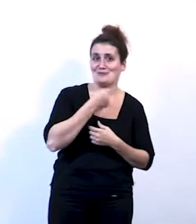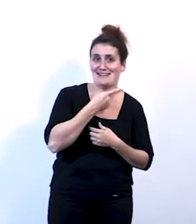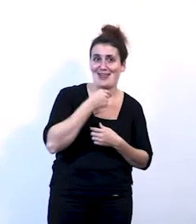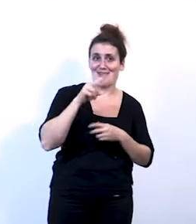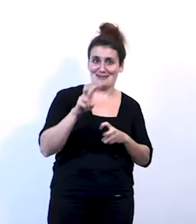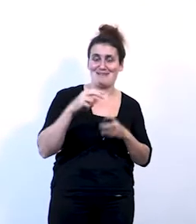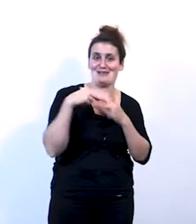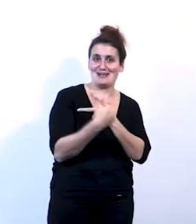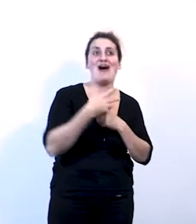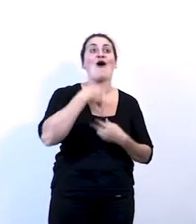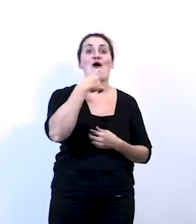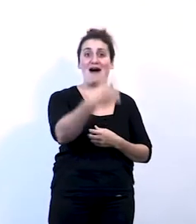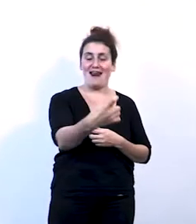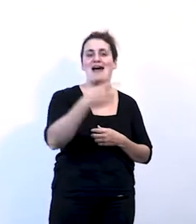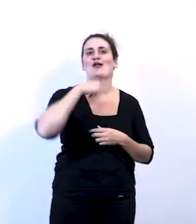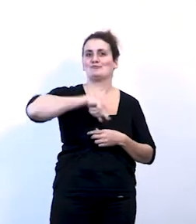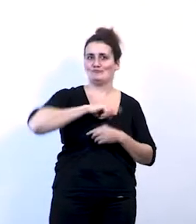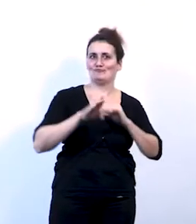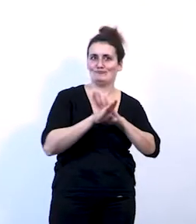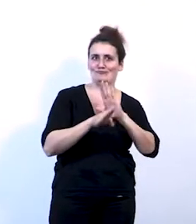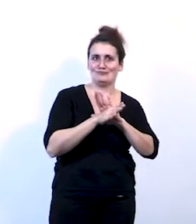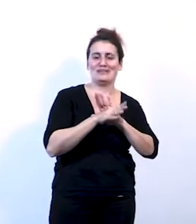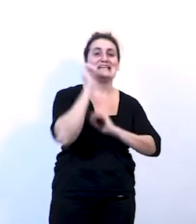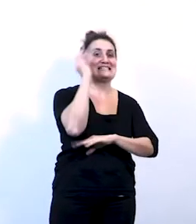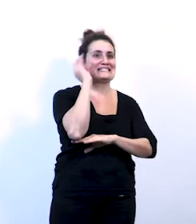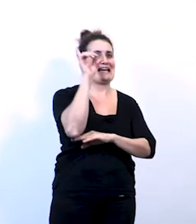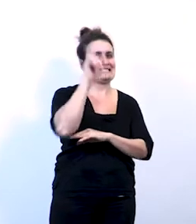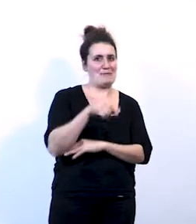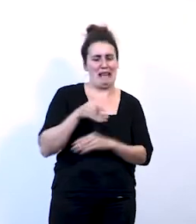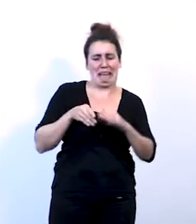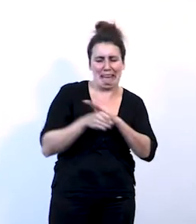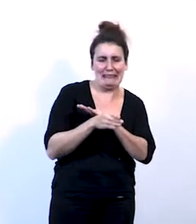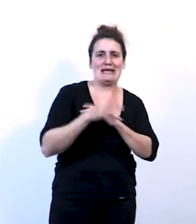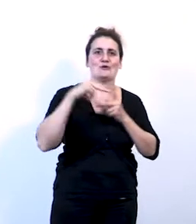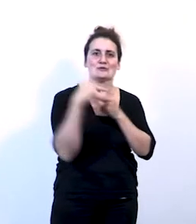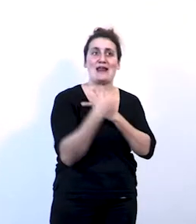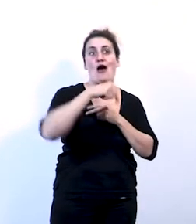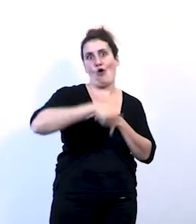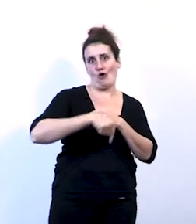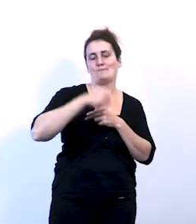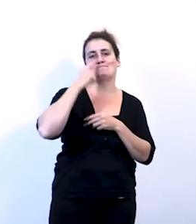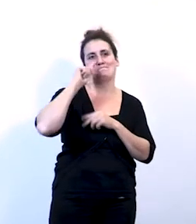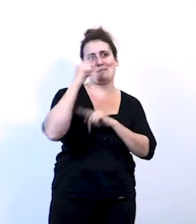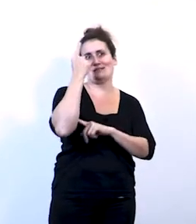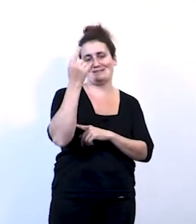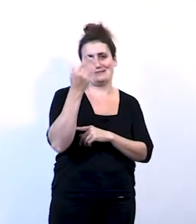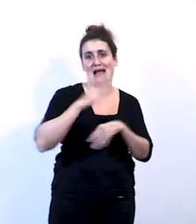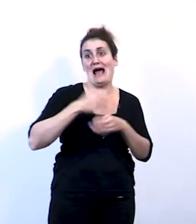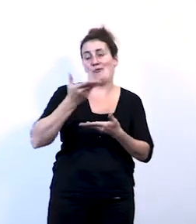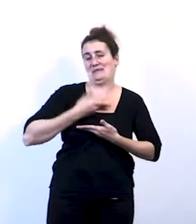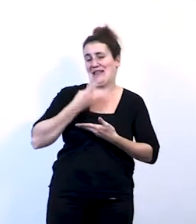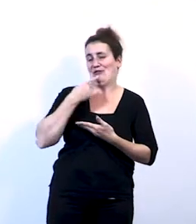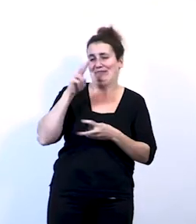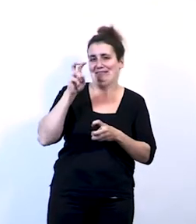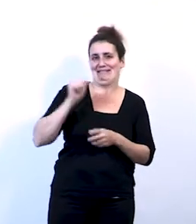gustado, ojalá continuemos pudiendo hacer estas charlas también introduciendo el euskera, y hoy precisamente, y aprovechando que me das vía,